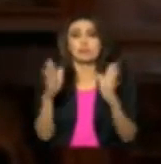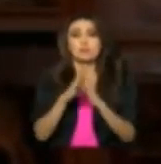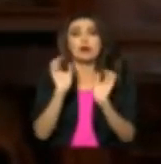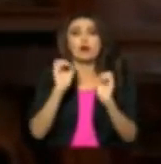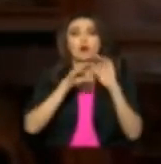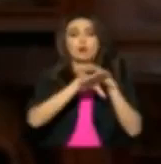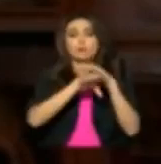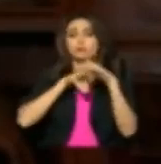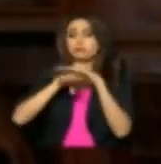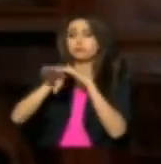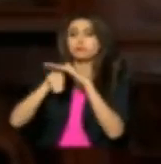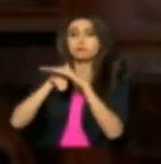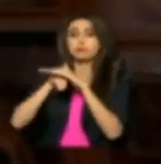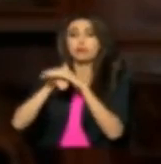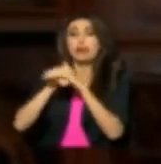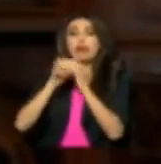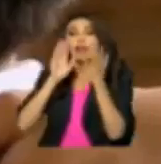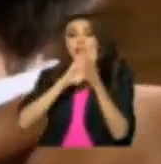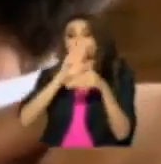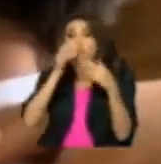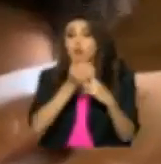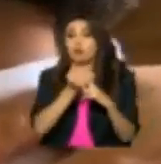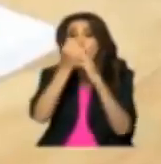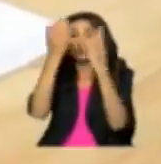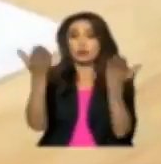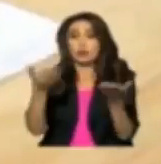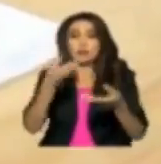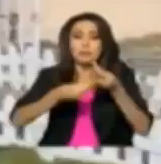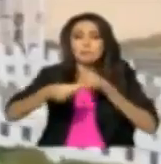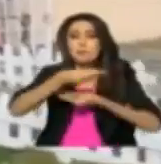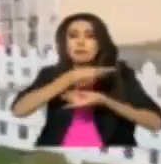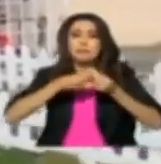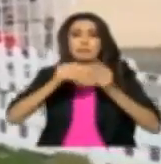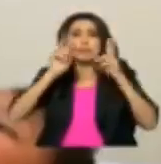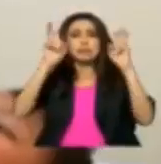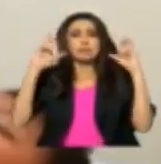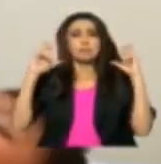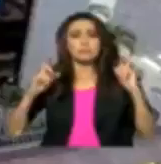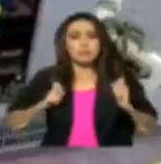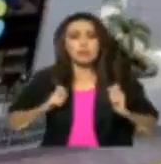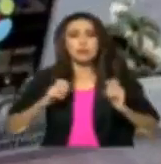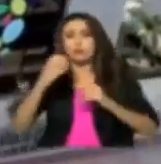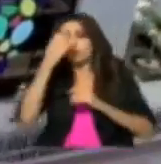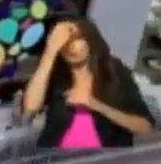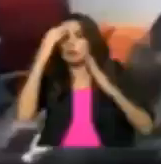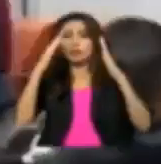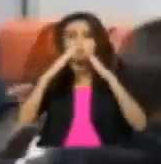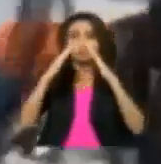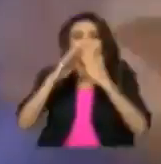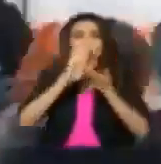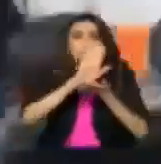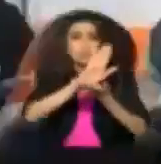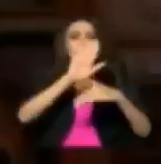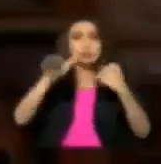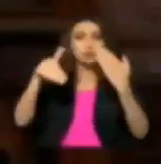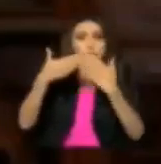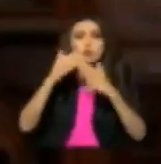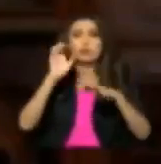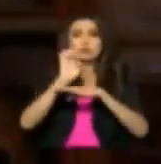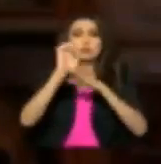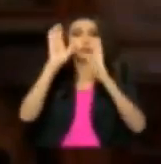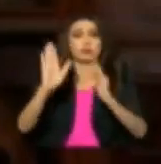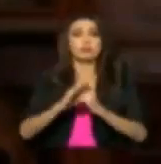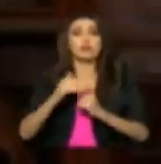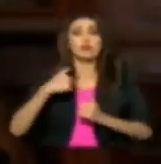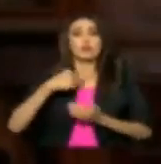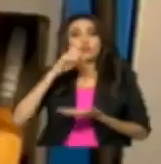contrabando. Esos recursos deben invertirse en salud, en educación, en vivienda, en seguridad social para todos los ecuatorianos. Por eso he